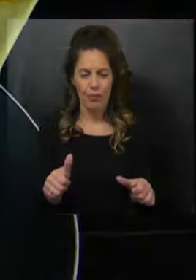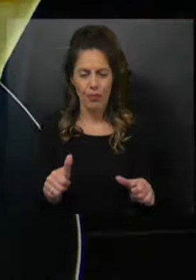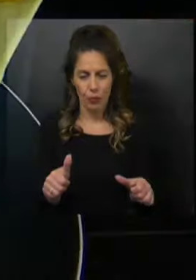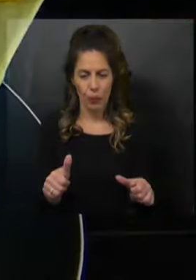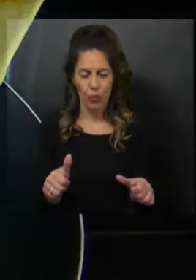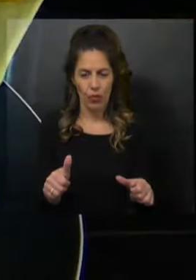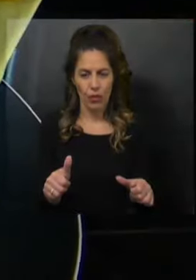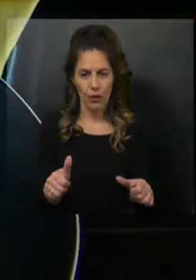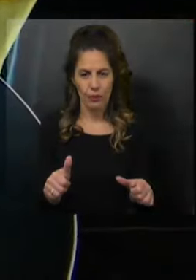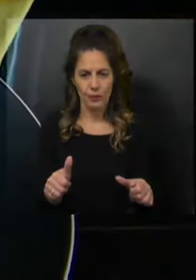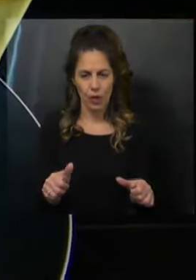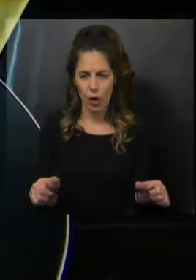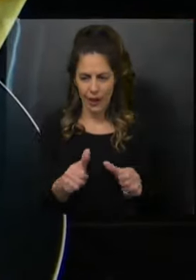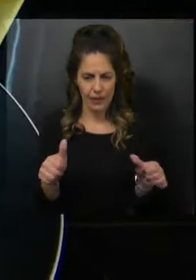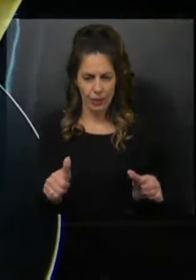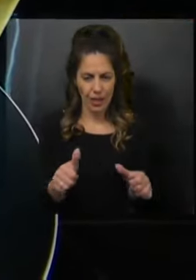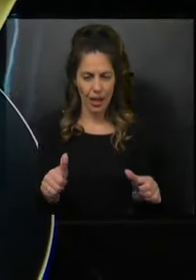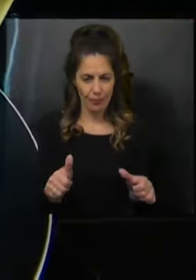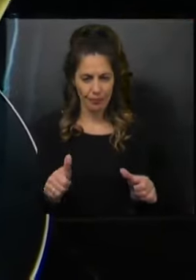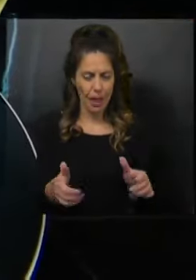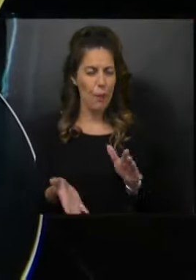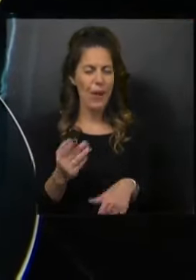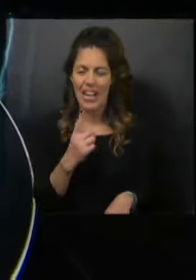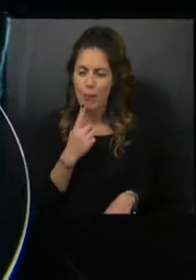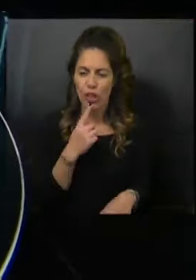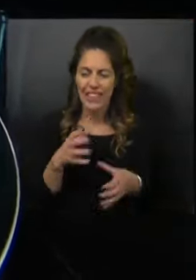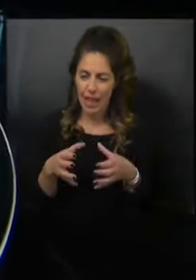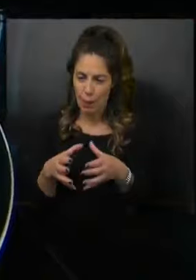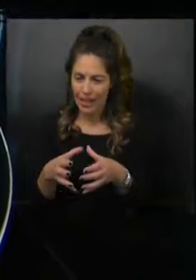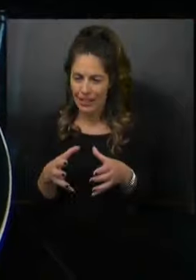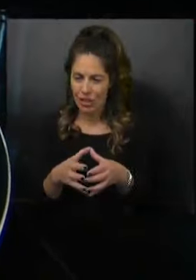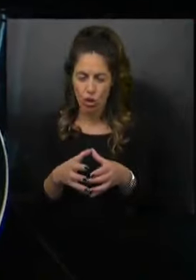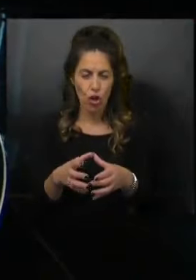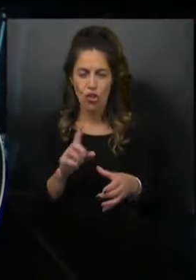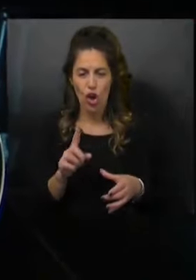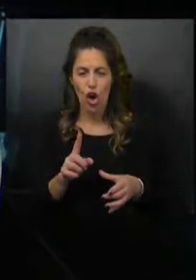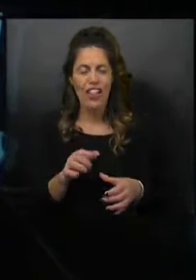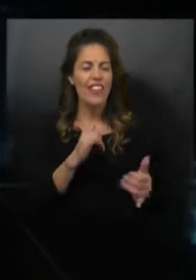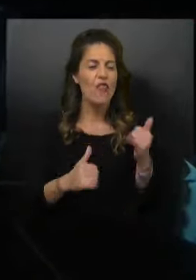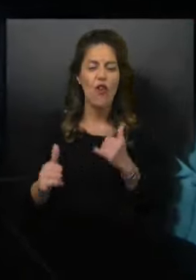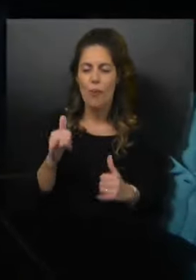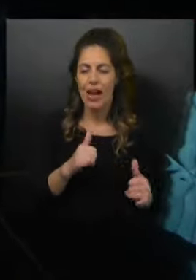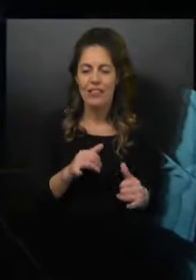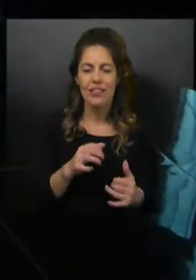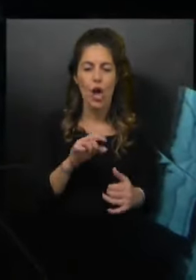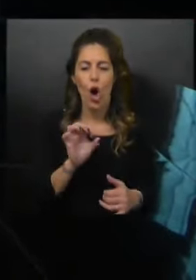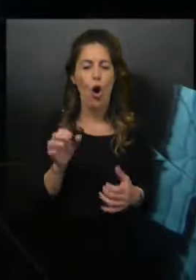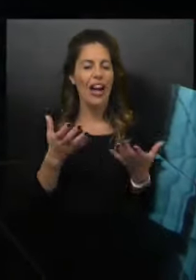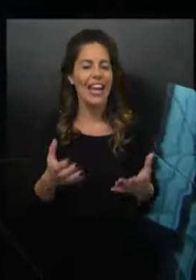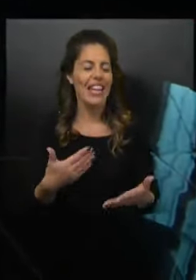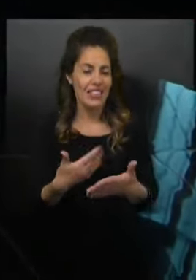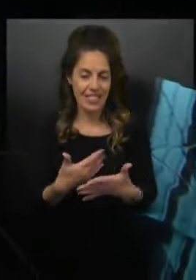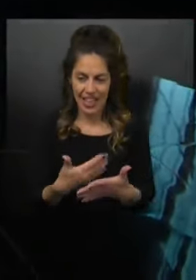eh con la actividad más que política partidaria de de informarse o de querer estar cerca